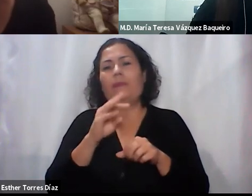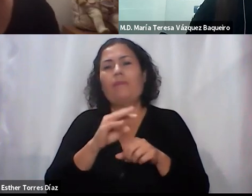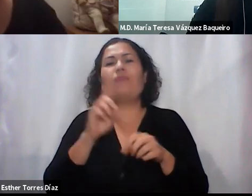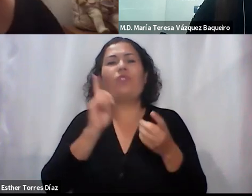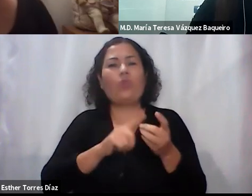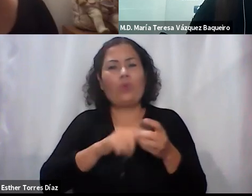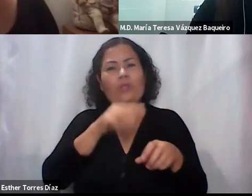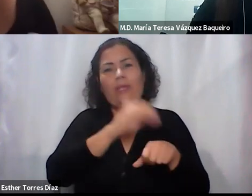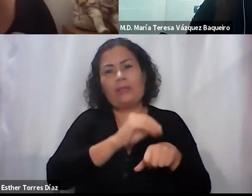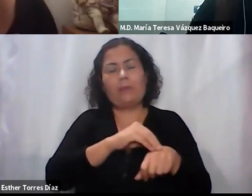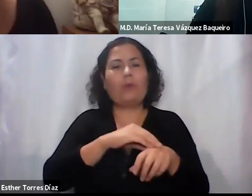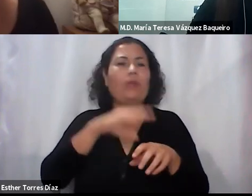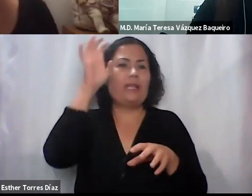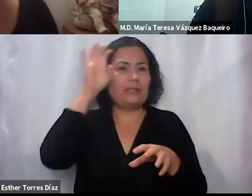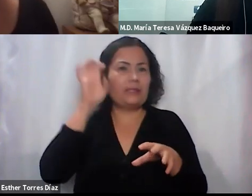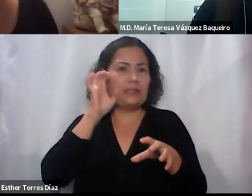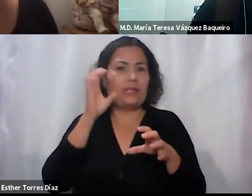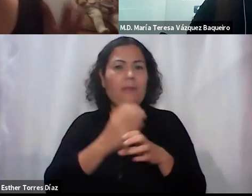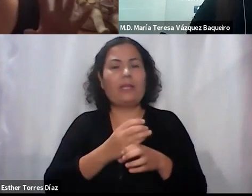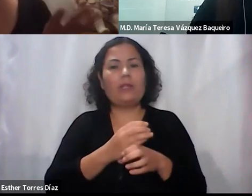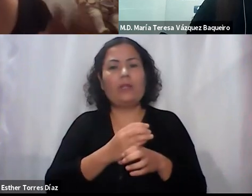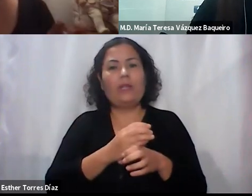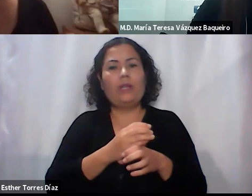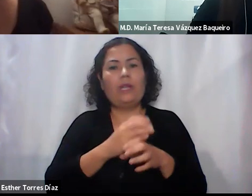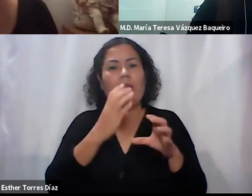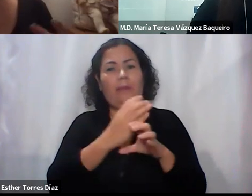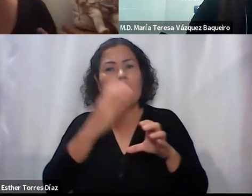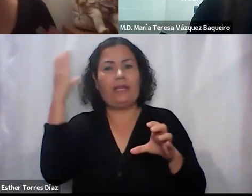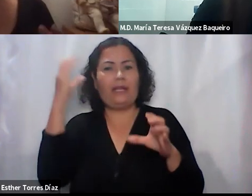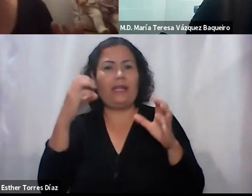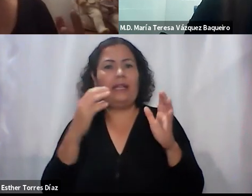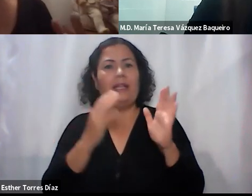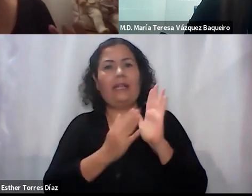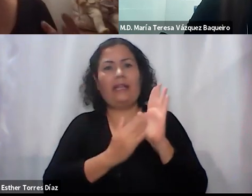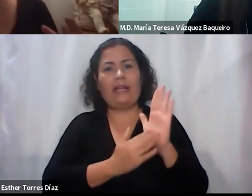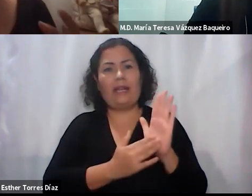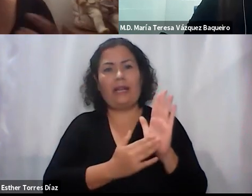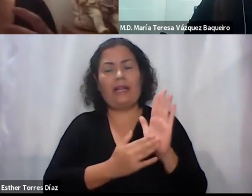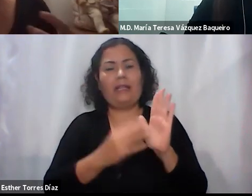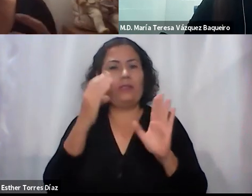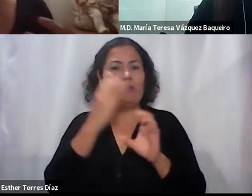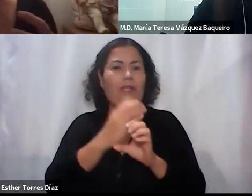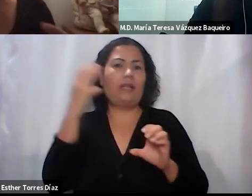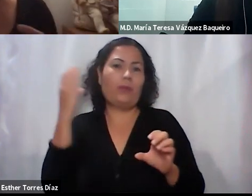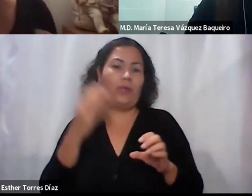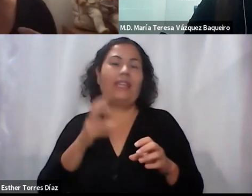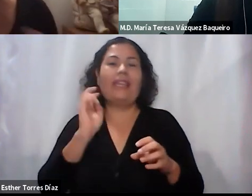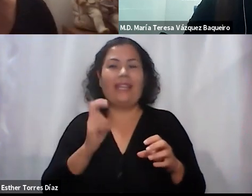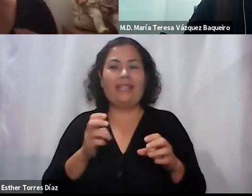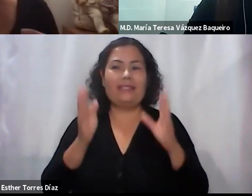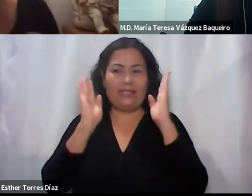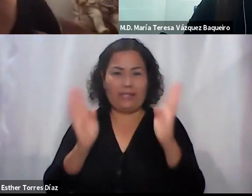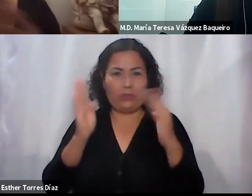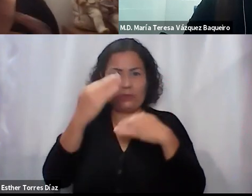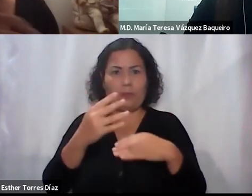los inmuebles, y que este concepto de caminabilidad, ¿no? O sea, ¿cuáles son las